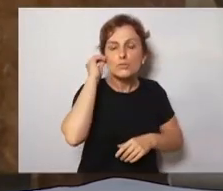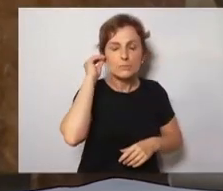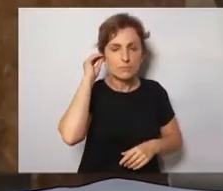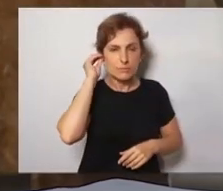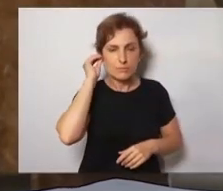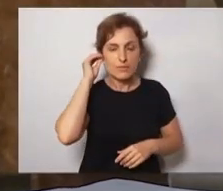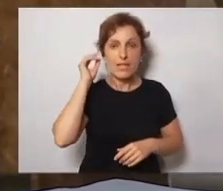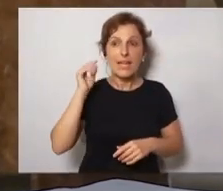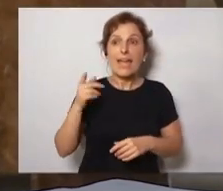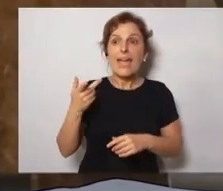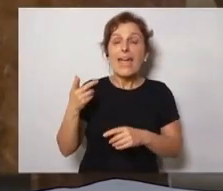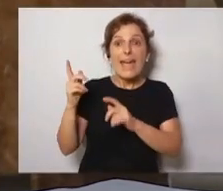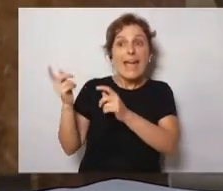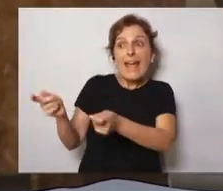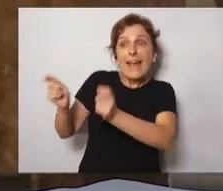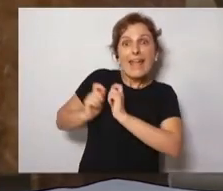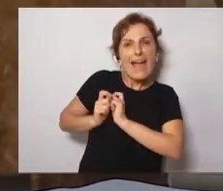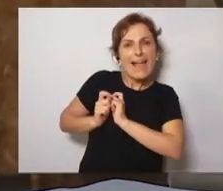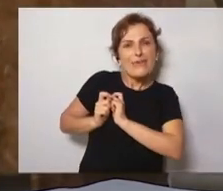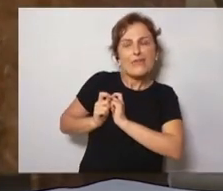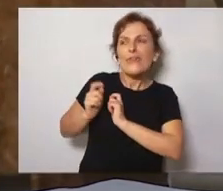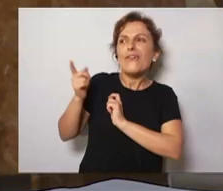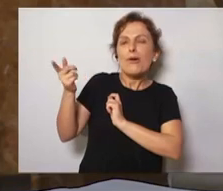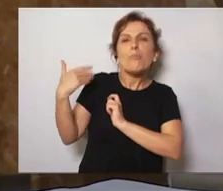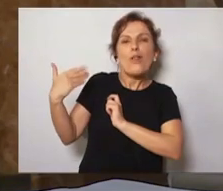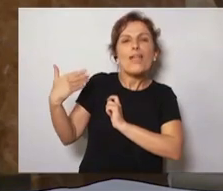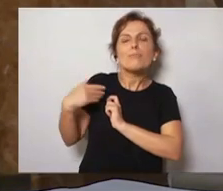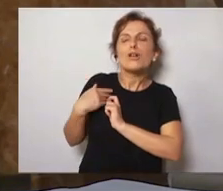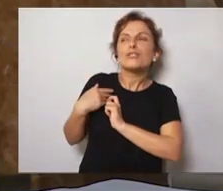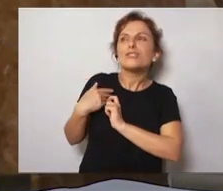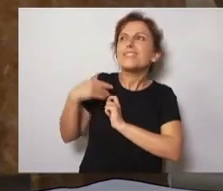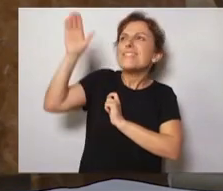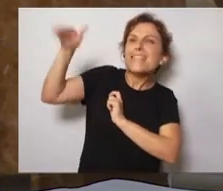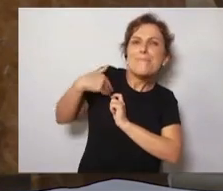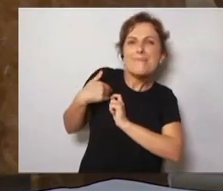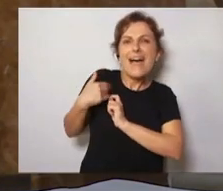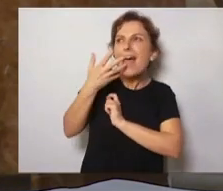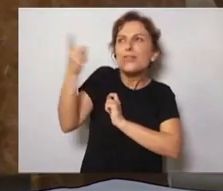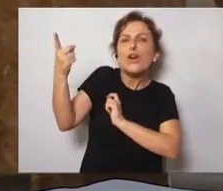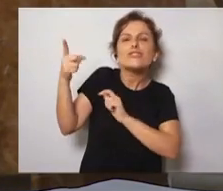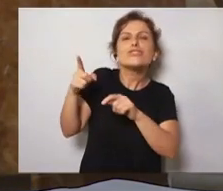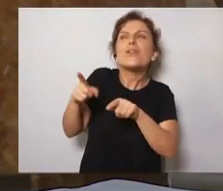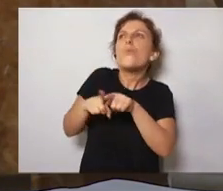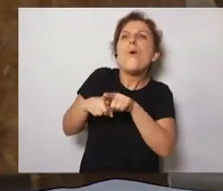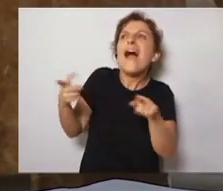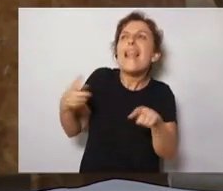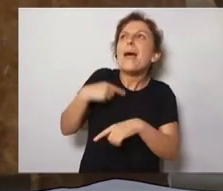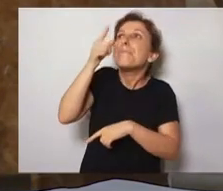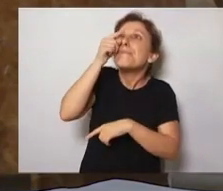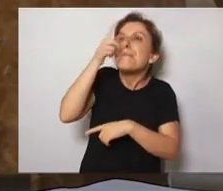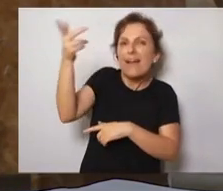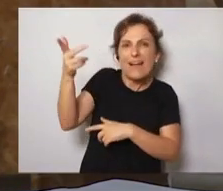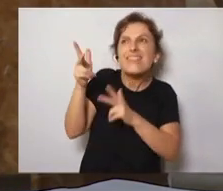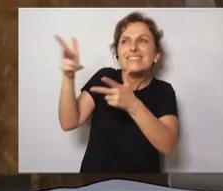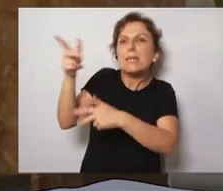que nos permite llamar a dios abbas papá vamos a unirnos todos como hijos queridos poniéndonos en las